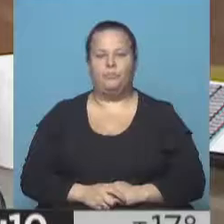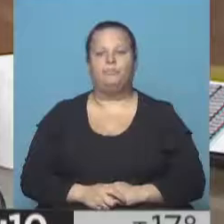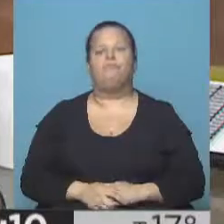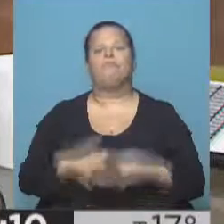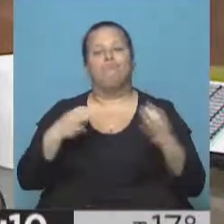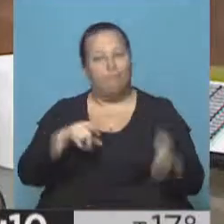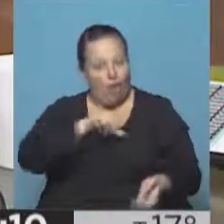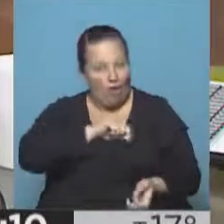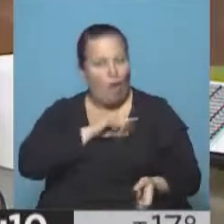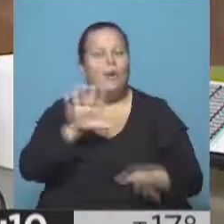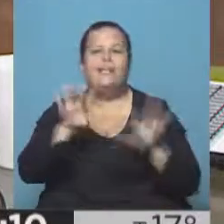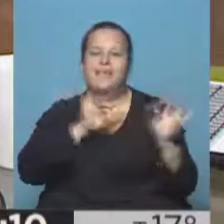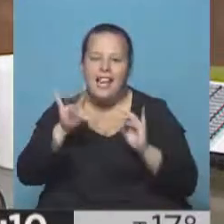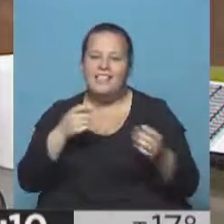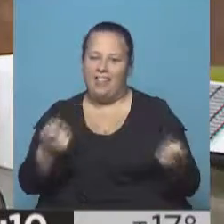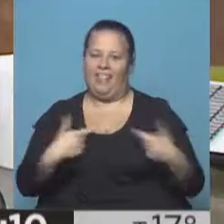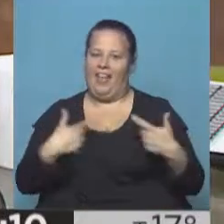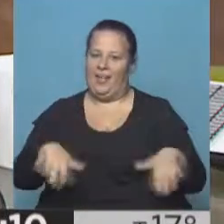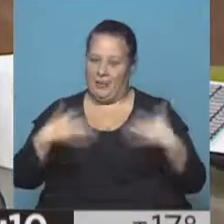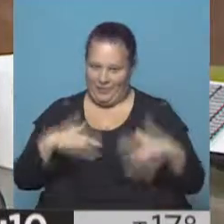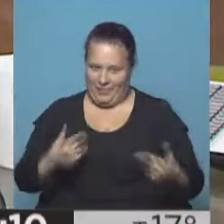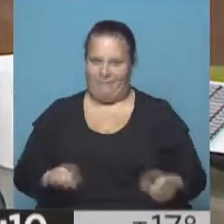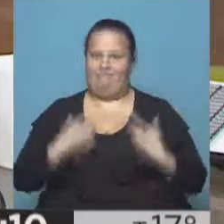la verdad que duele pero una selección que no despierta